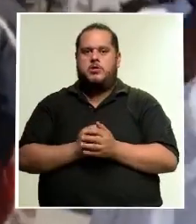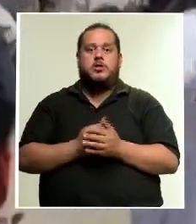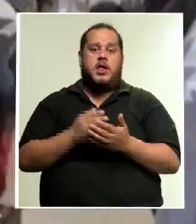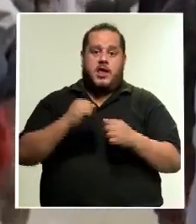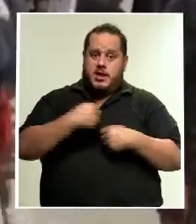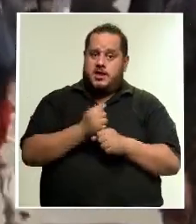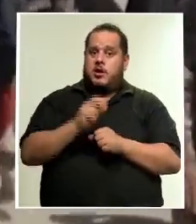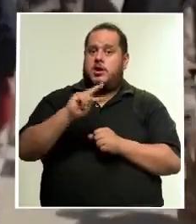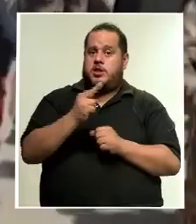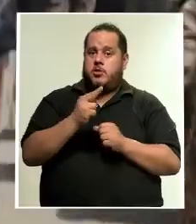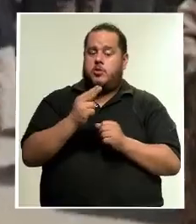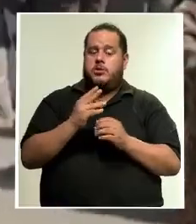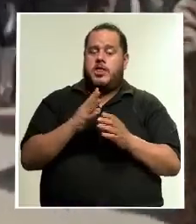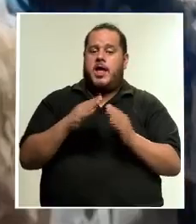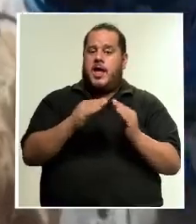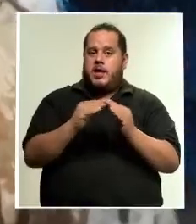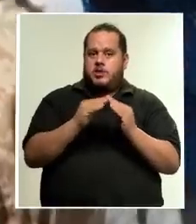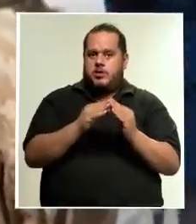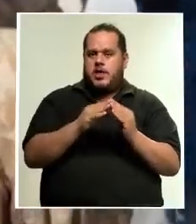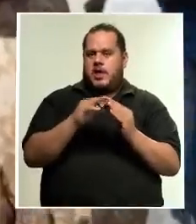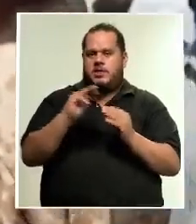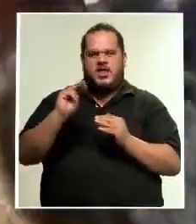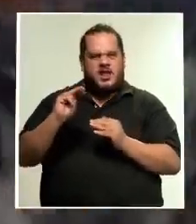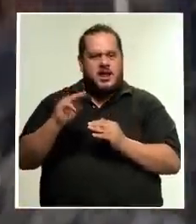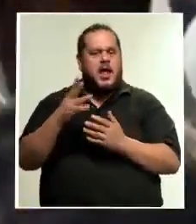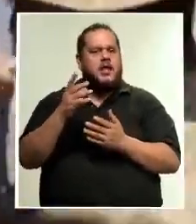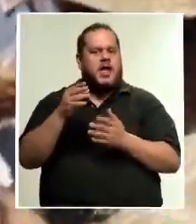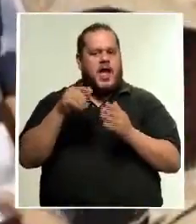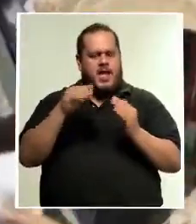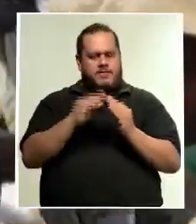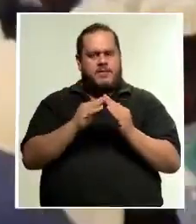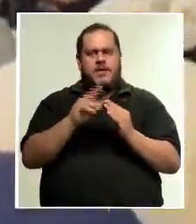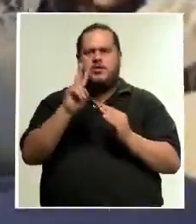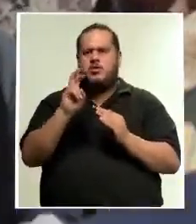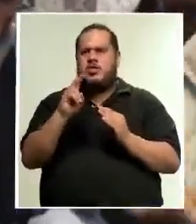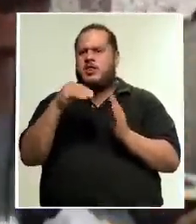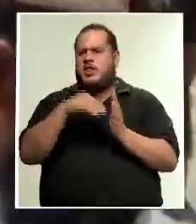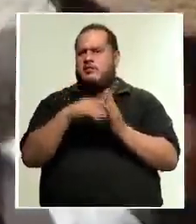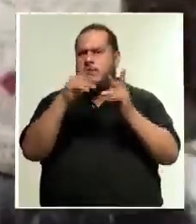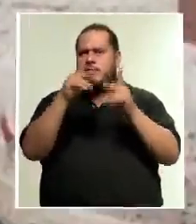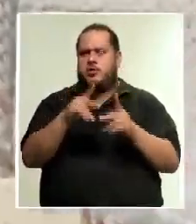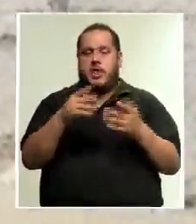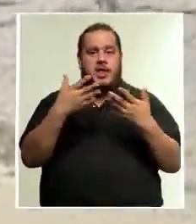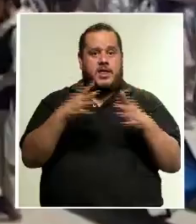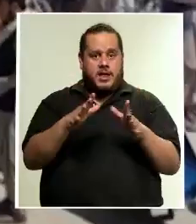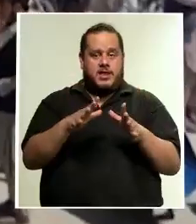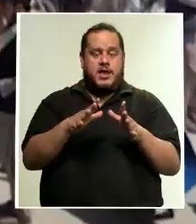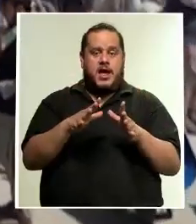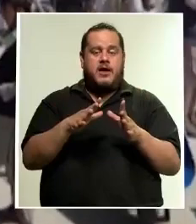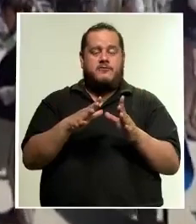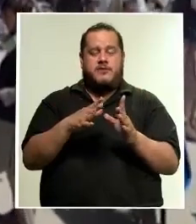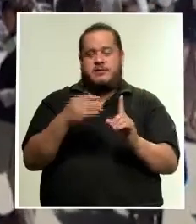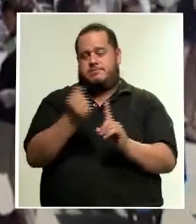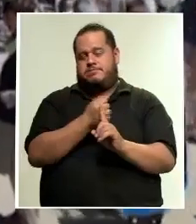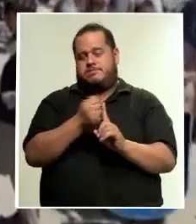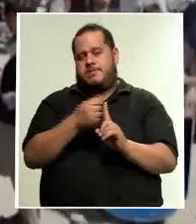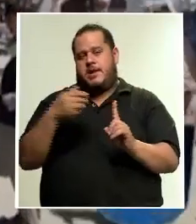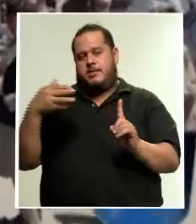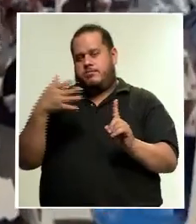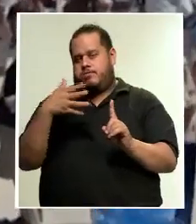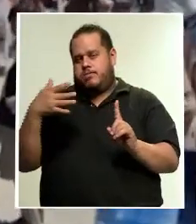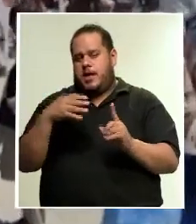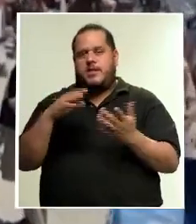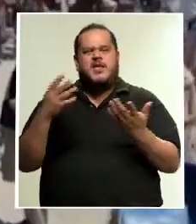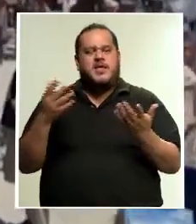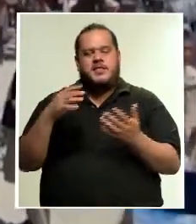segunda mayor ciudad del país, Kandahar, donde viven unas 600.000 personas y que ya fue bastión de los talibanes. Es la última capital